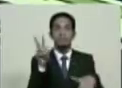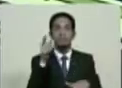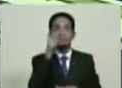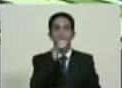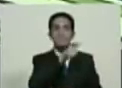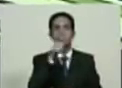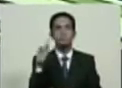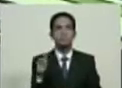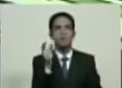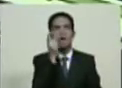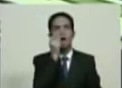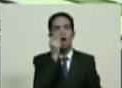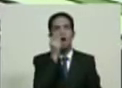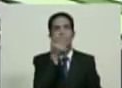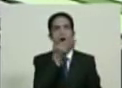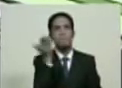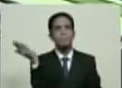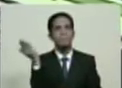Carolina Díaz Portillo,